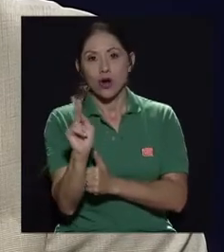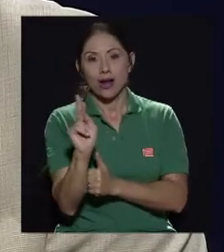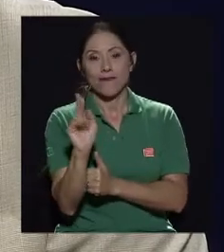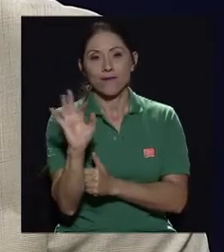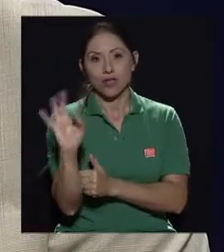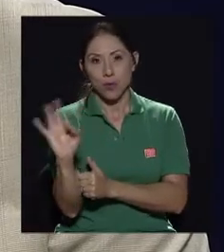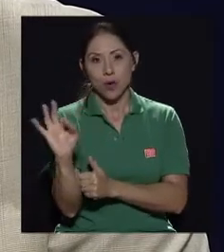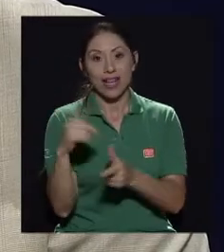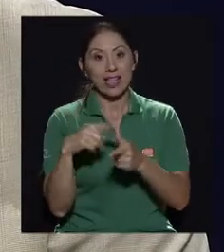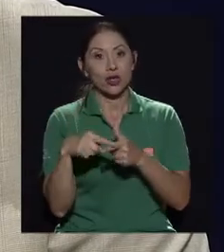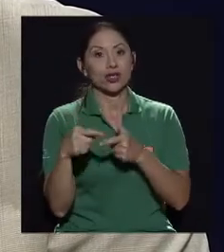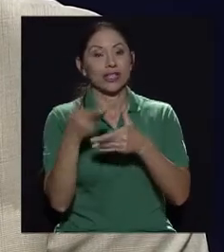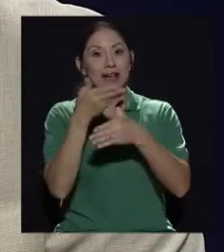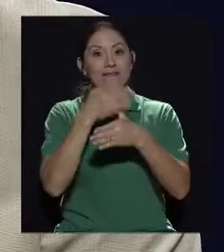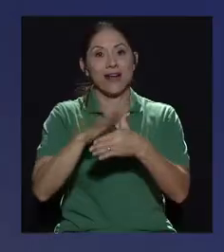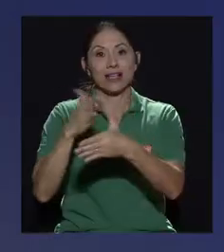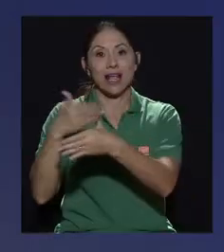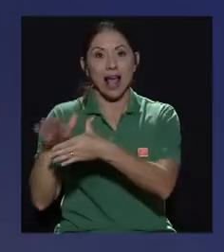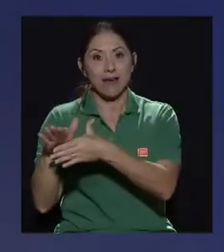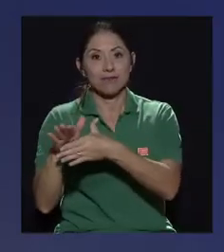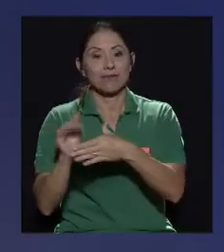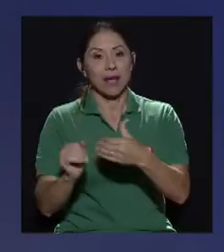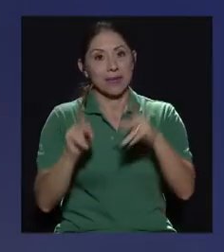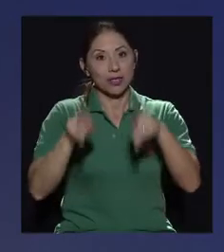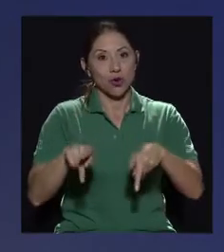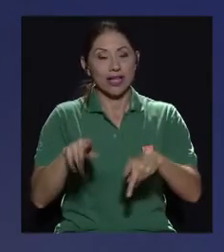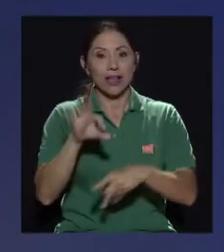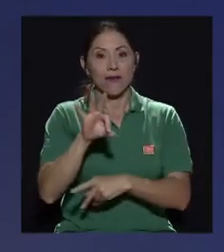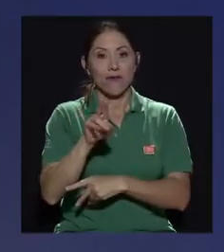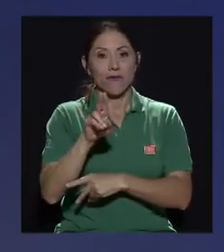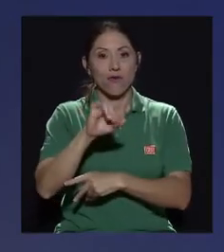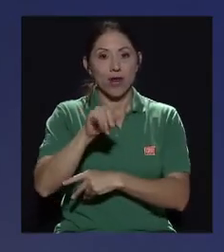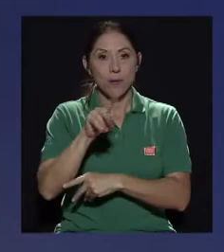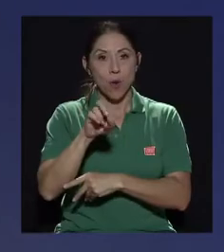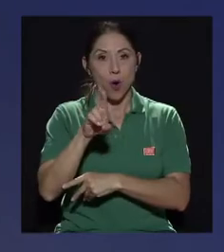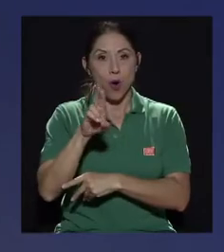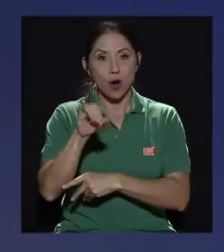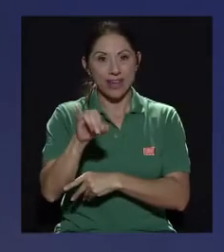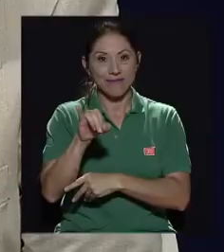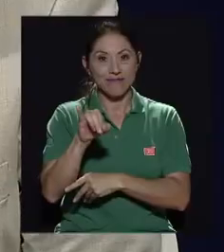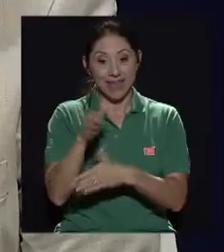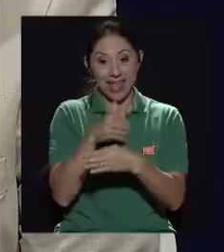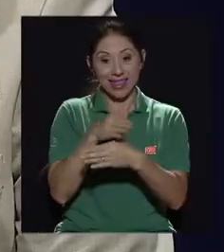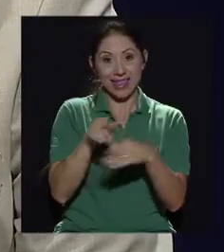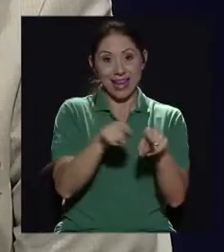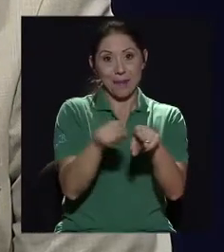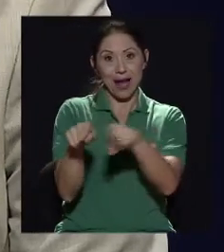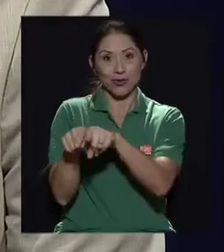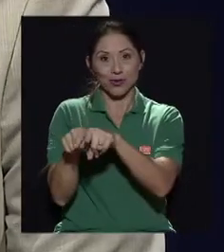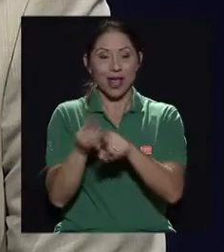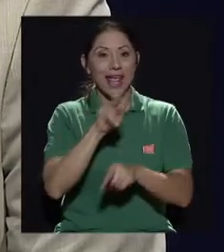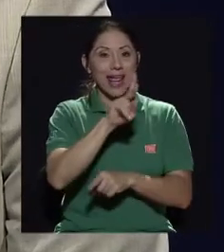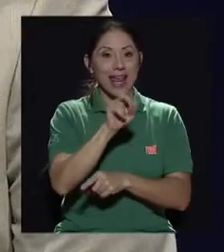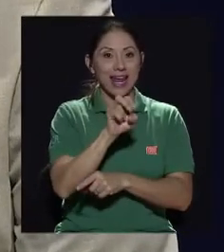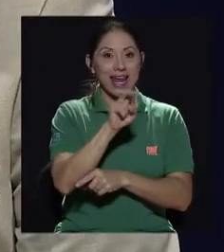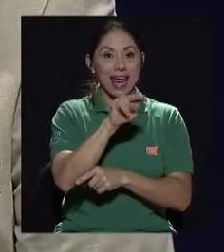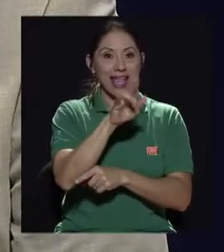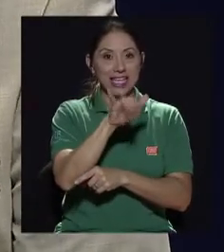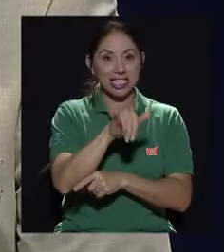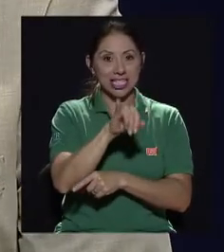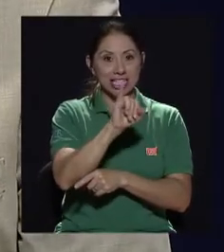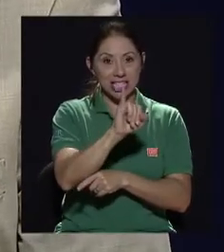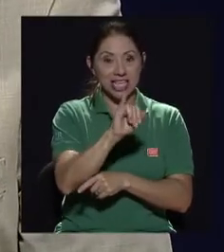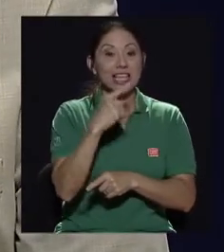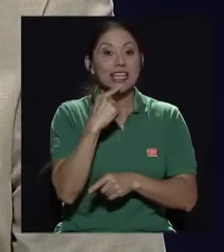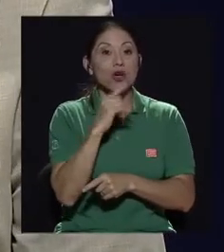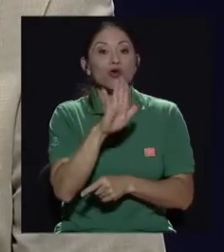fujimorismo entre hermanos entre hermanos que tienen posiciones diferentes que dijo es que